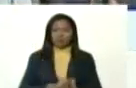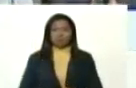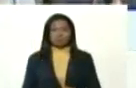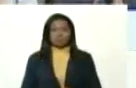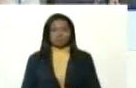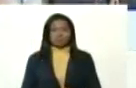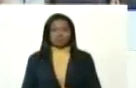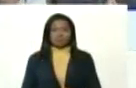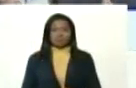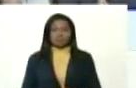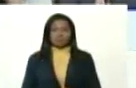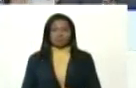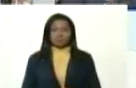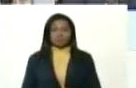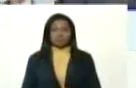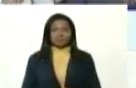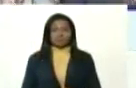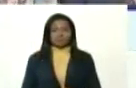Se puso buchón.